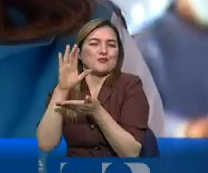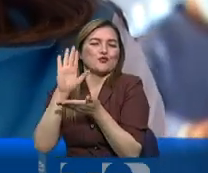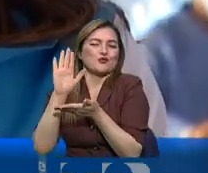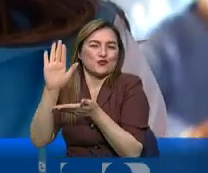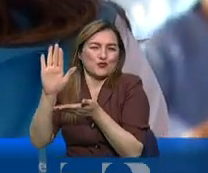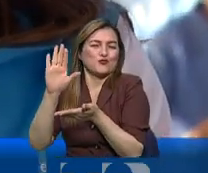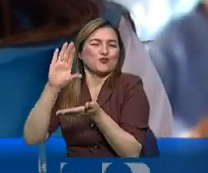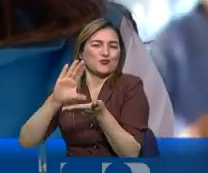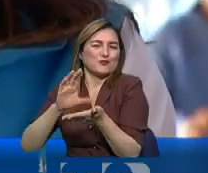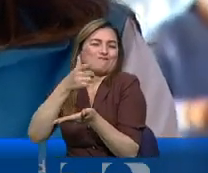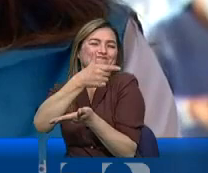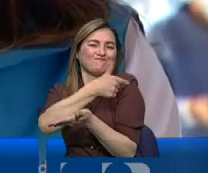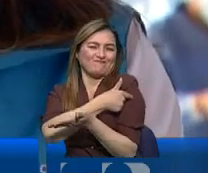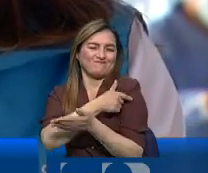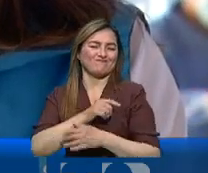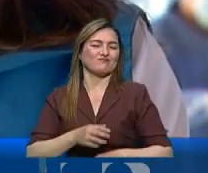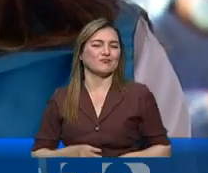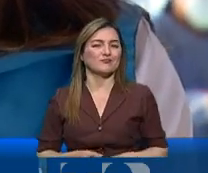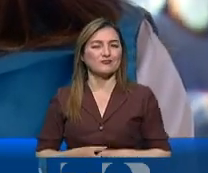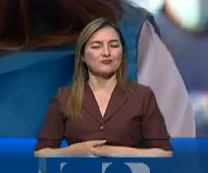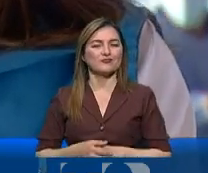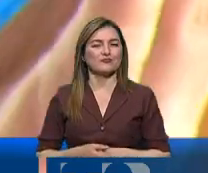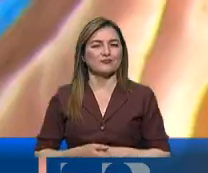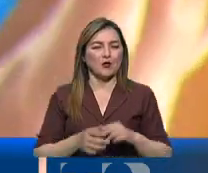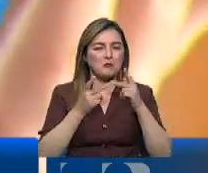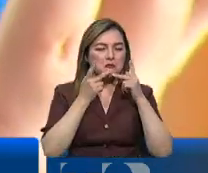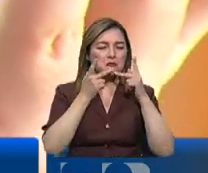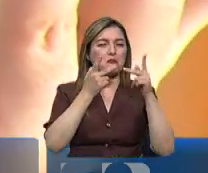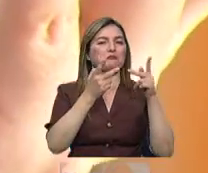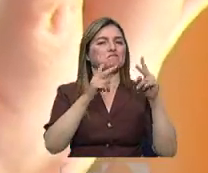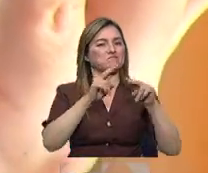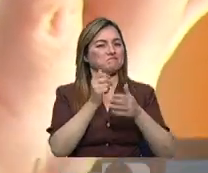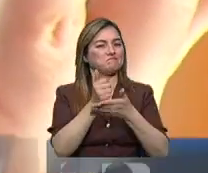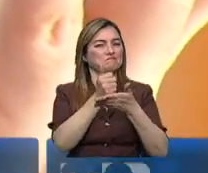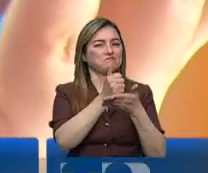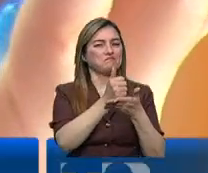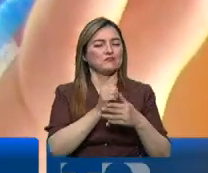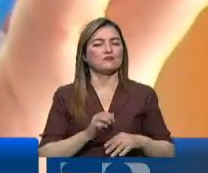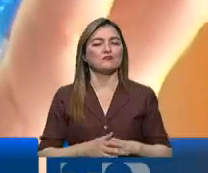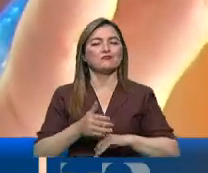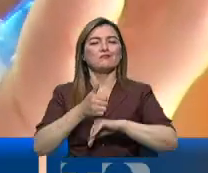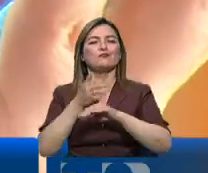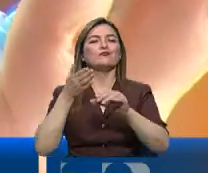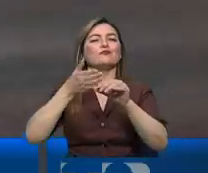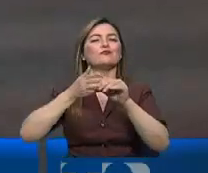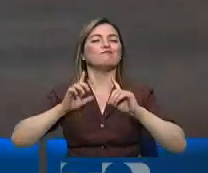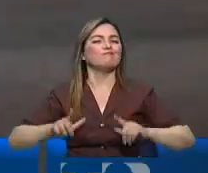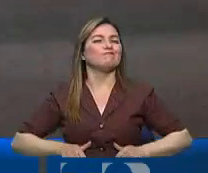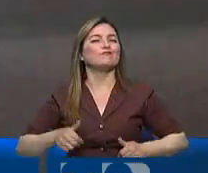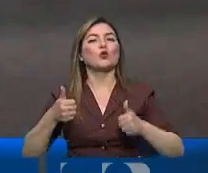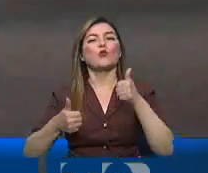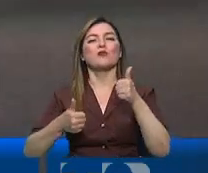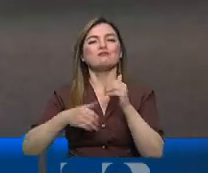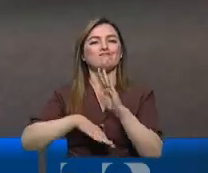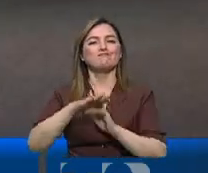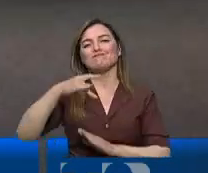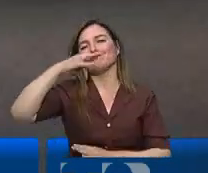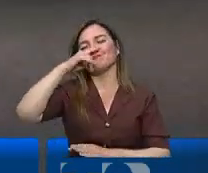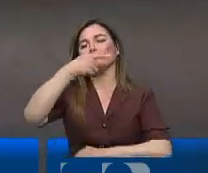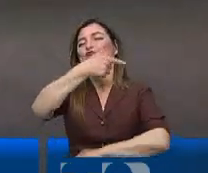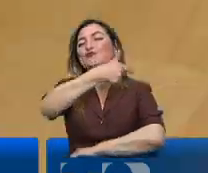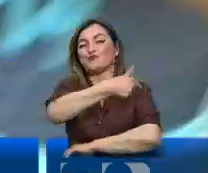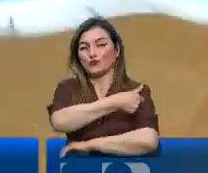privadas y empresas públicas ahora uno de los objetivos de las autoridades de salud es que más niños sean